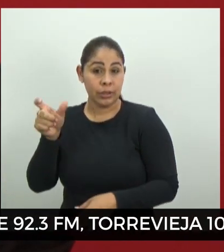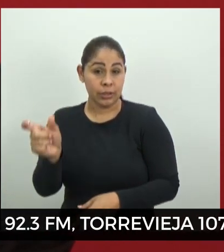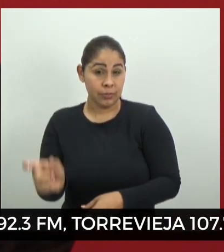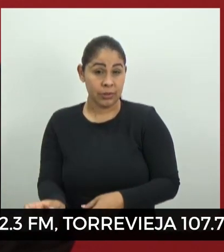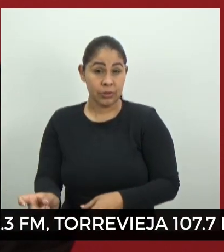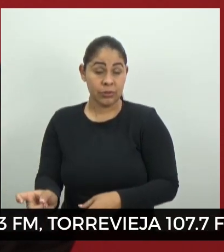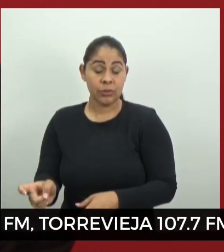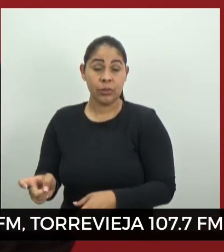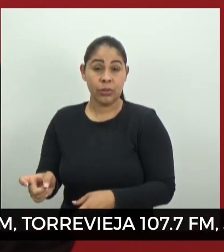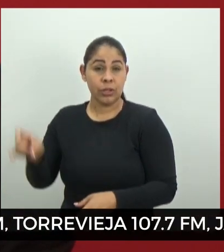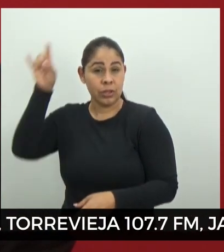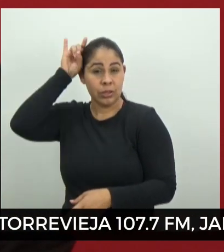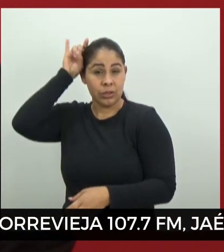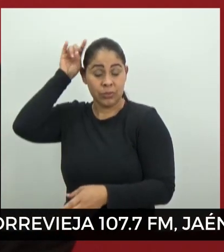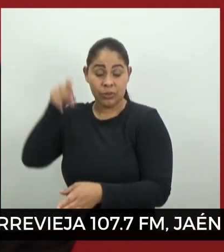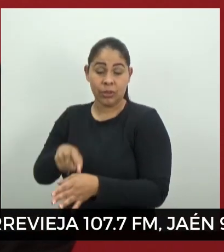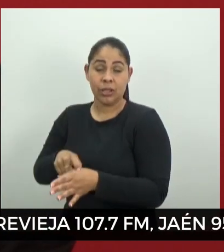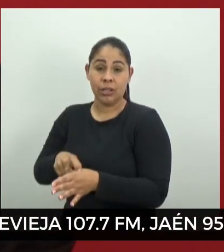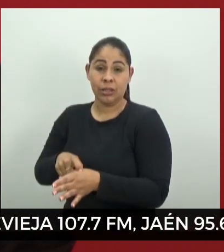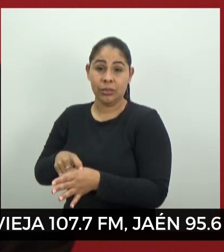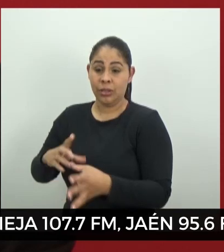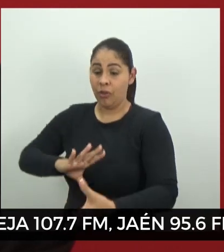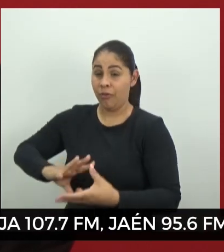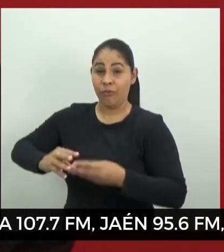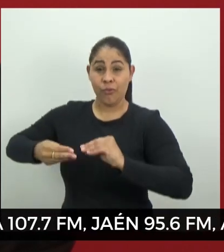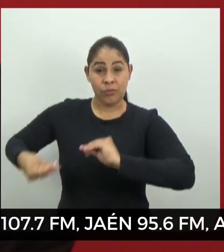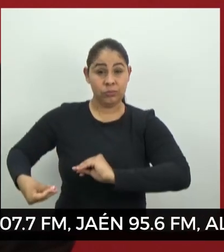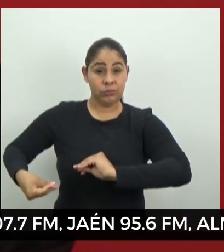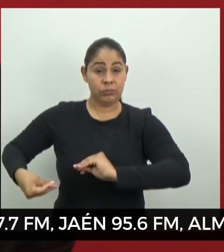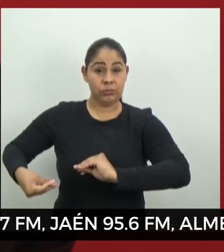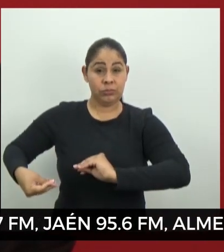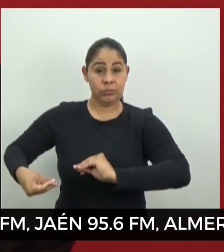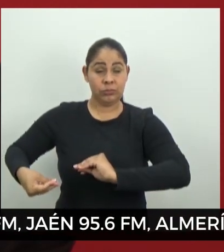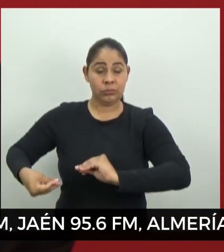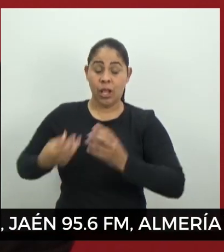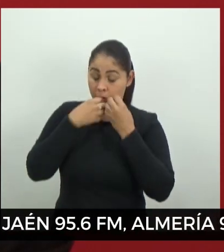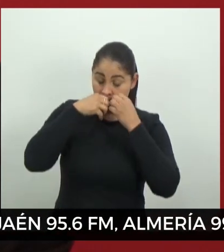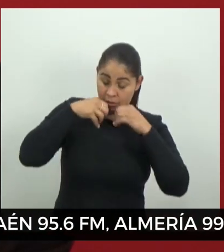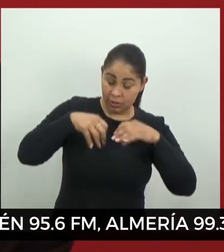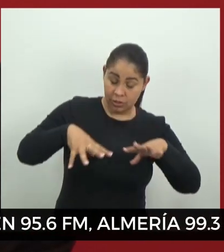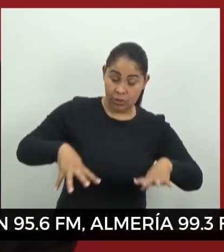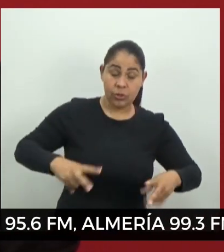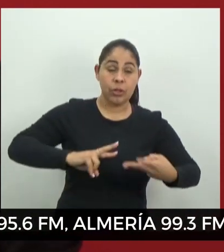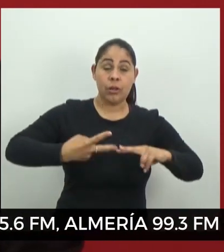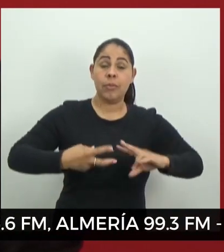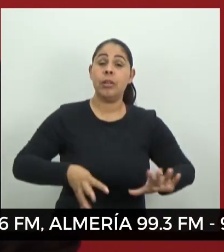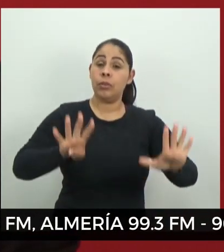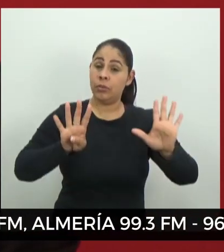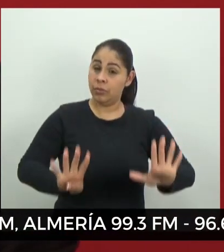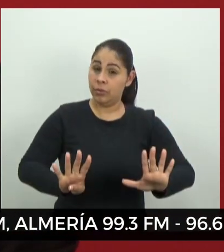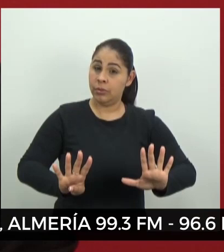el carácter de ese demonio. En esta historia, que podemos leer ahora en Marcos 9, vamos a